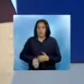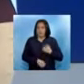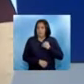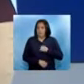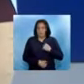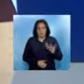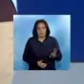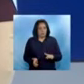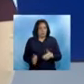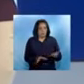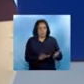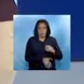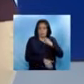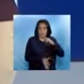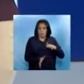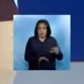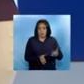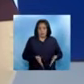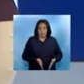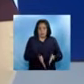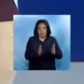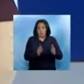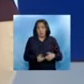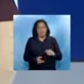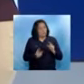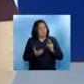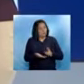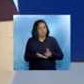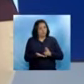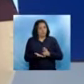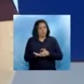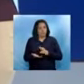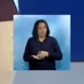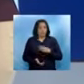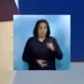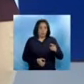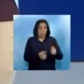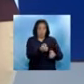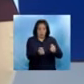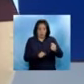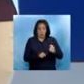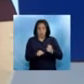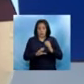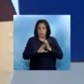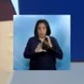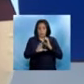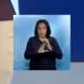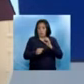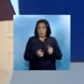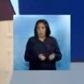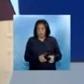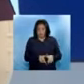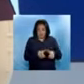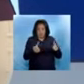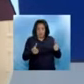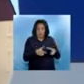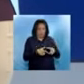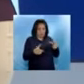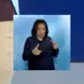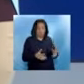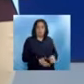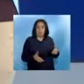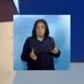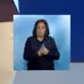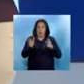Lamentablemente, las muertas en las pistas y carreteras no paran. Esta vez, la imprudencia de un conductor de bus y de un camionero dejó como saldo 3 muertos